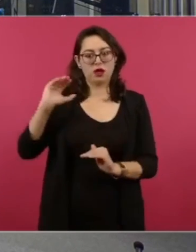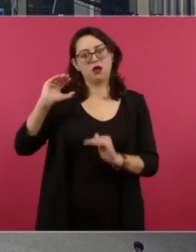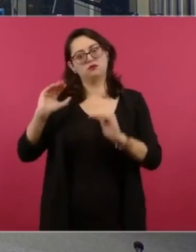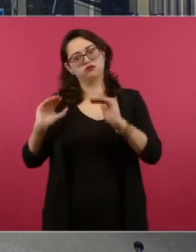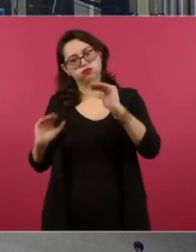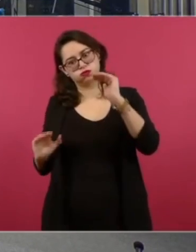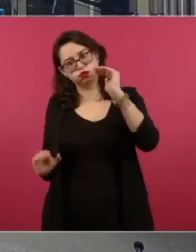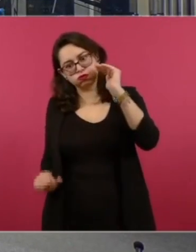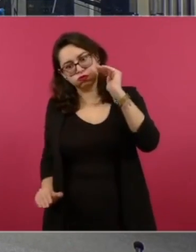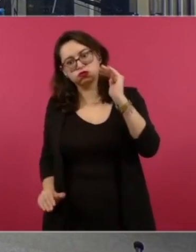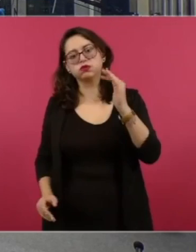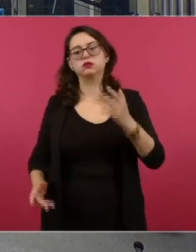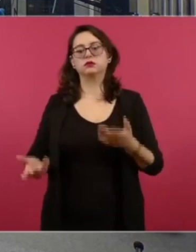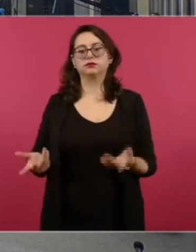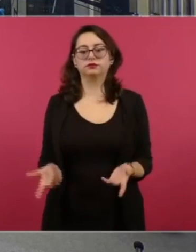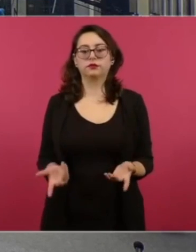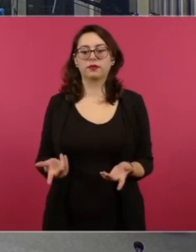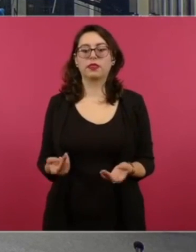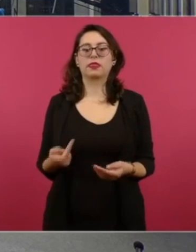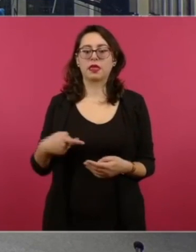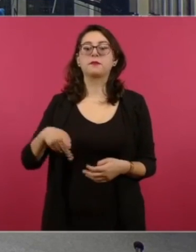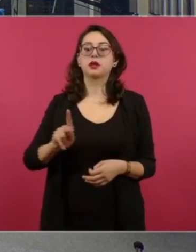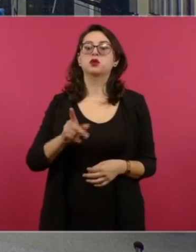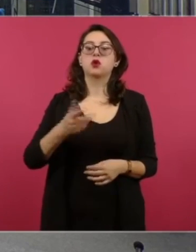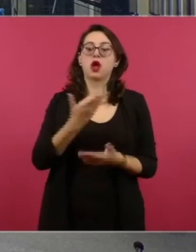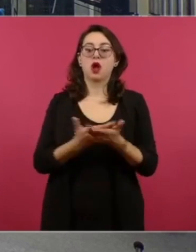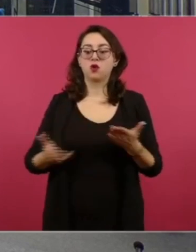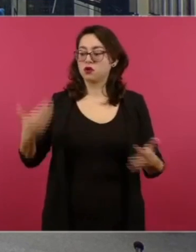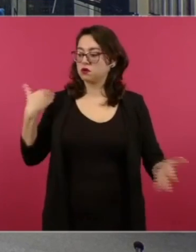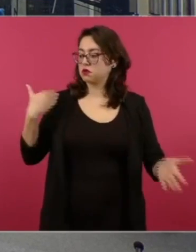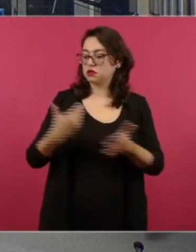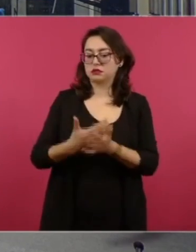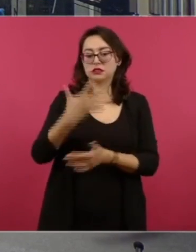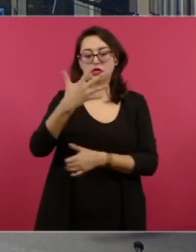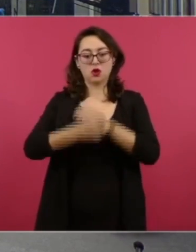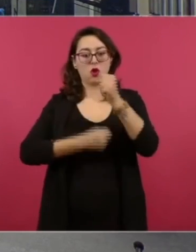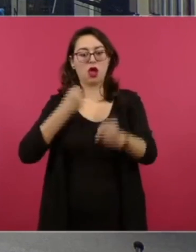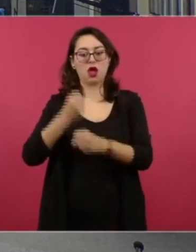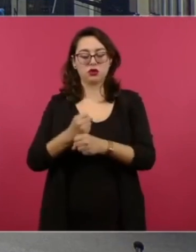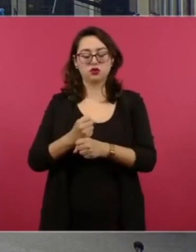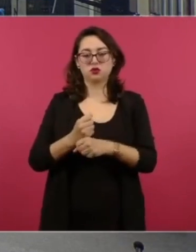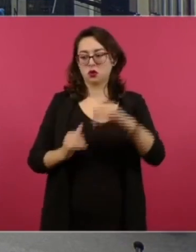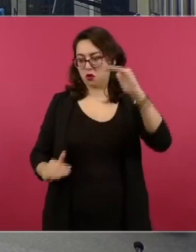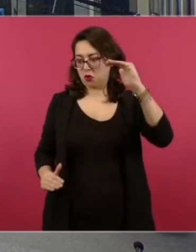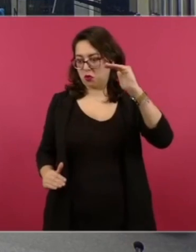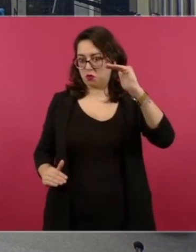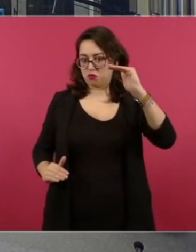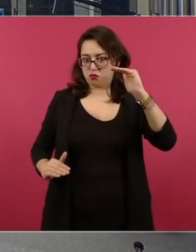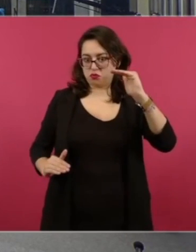hemos logrado una menor desigualdad. A ver si la